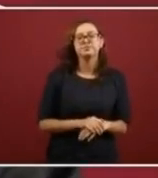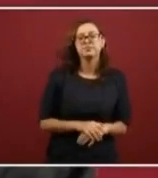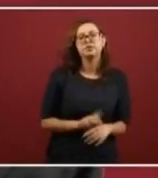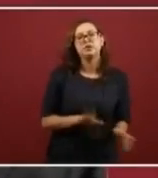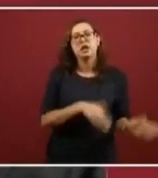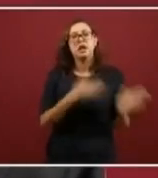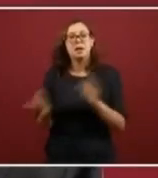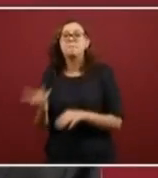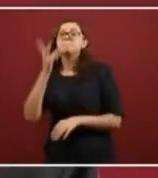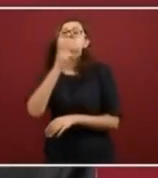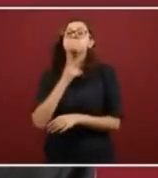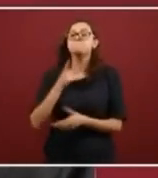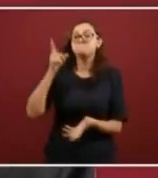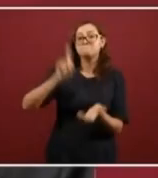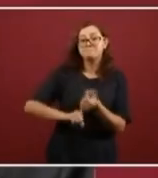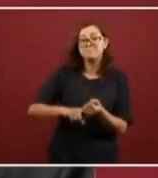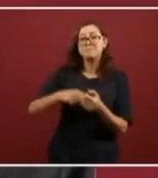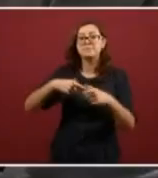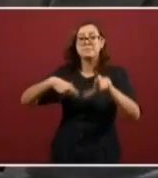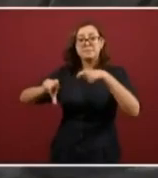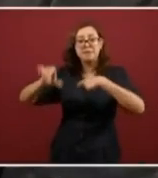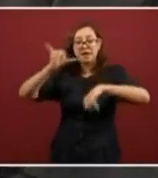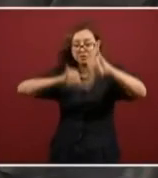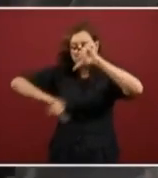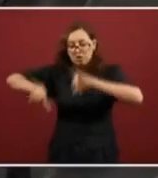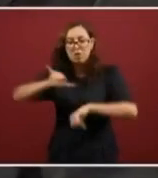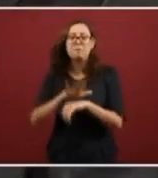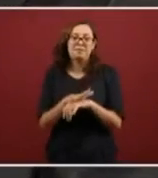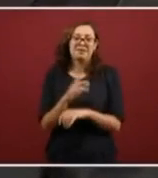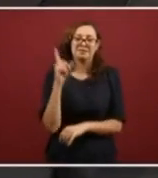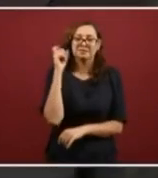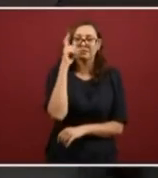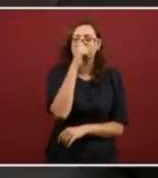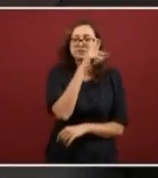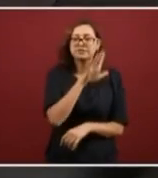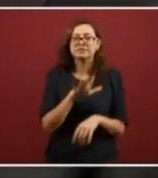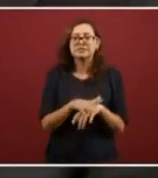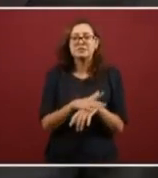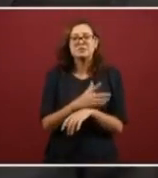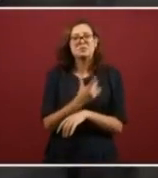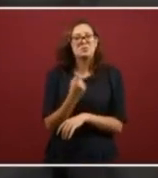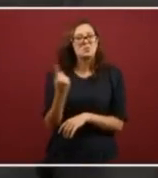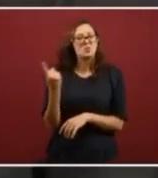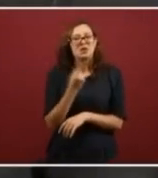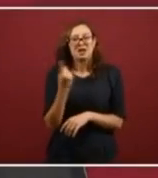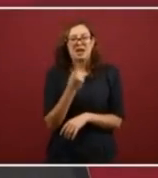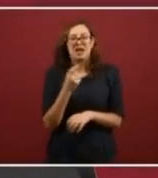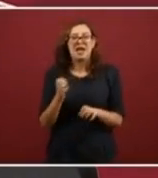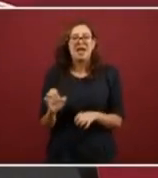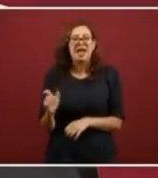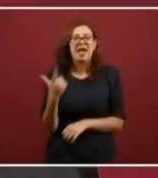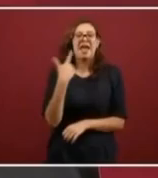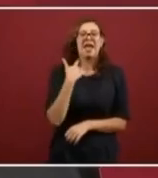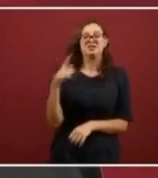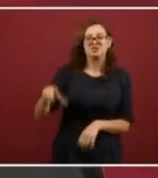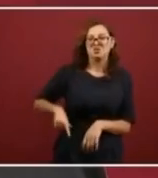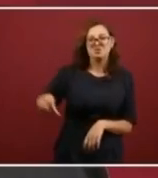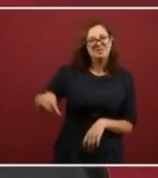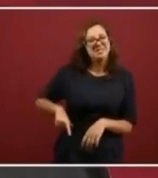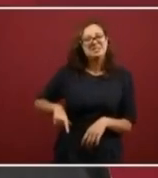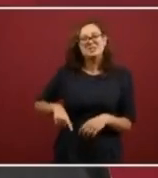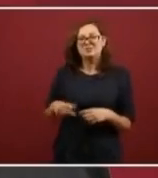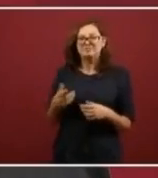va a estar más complicado, porque se esmeraron en destruir la industria